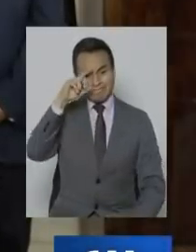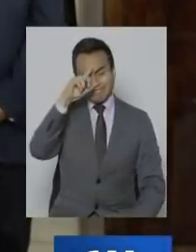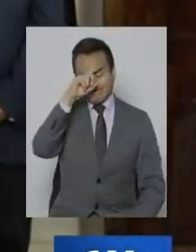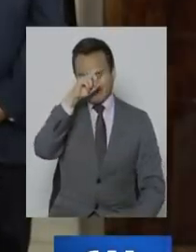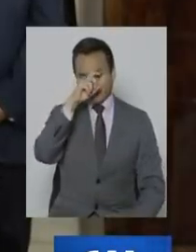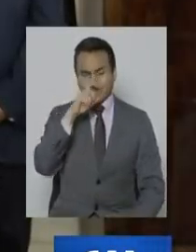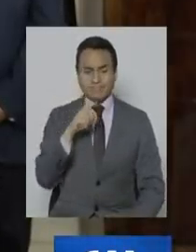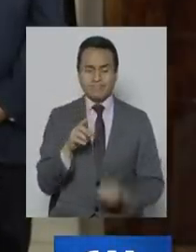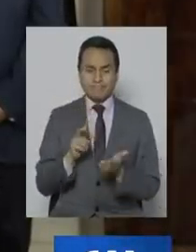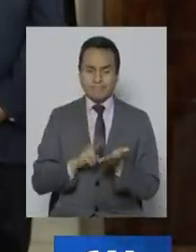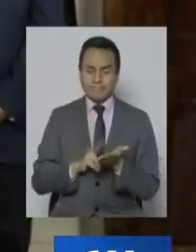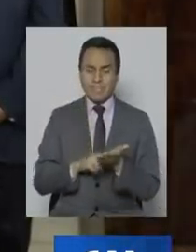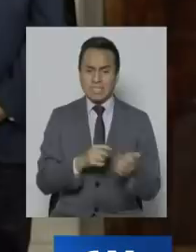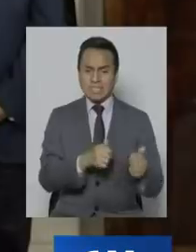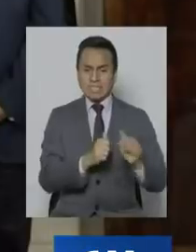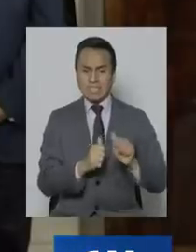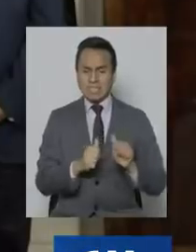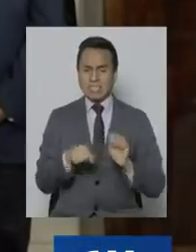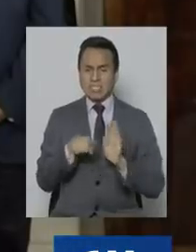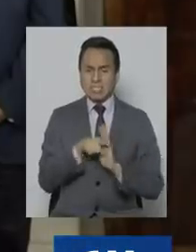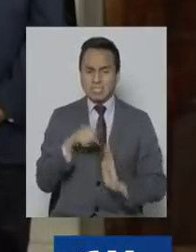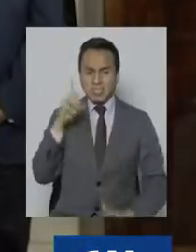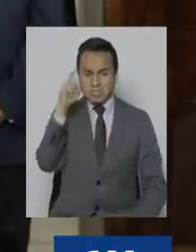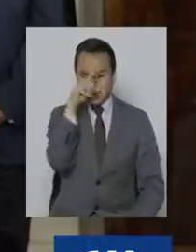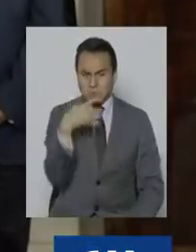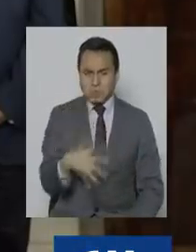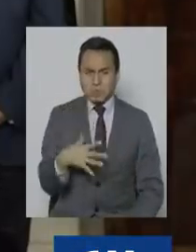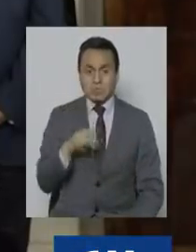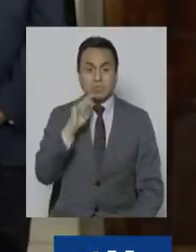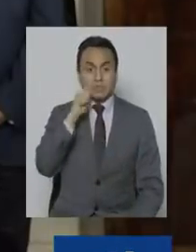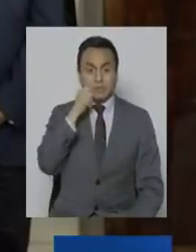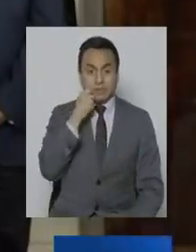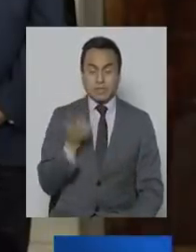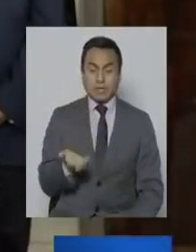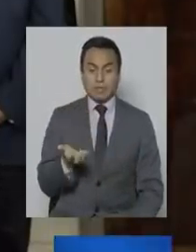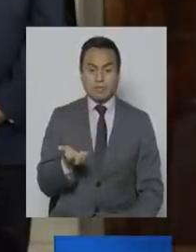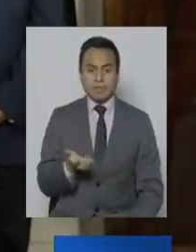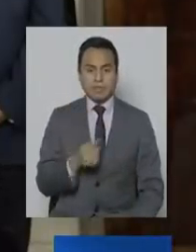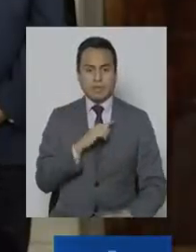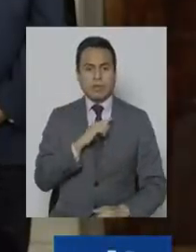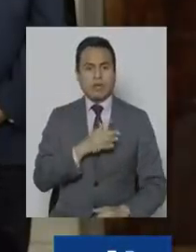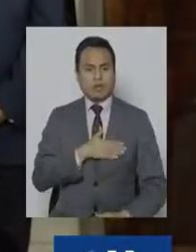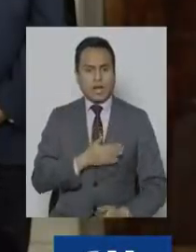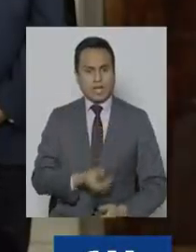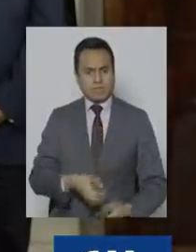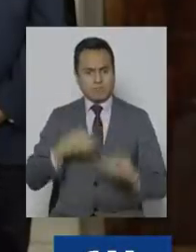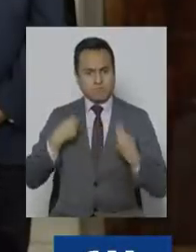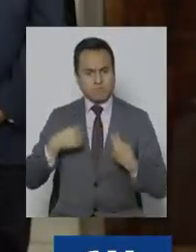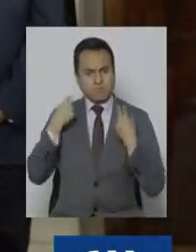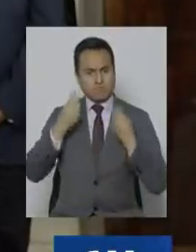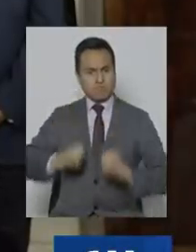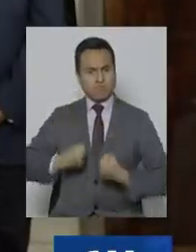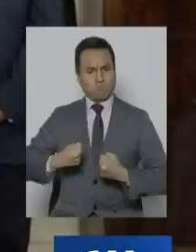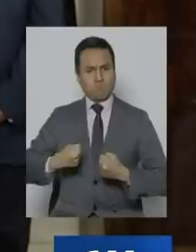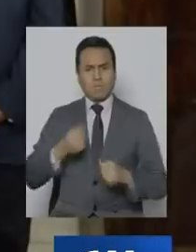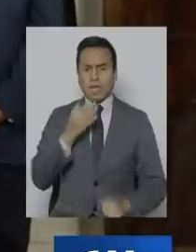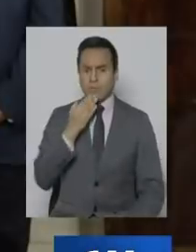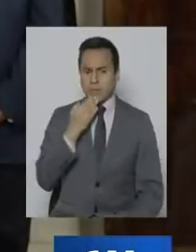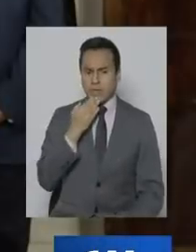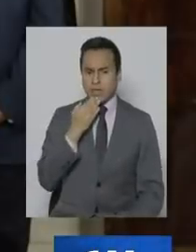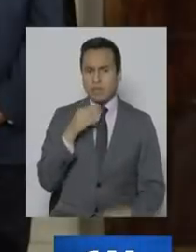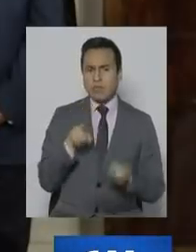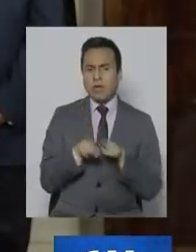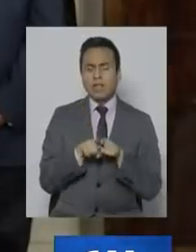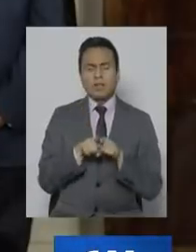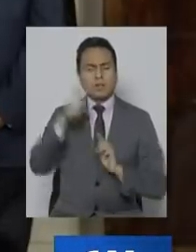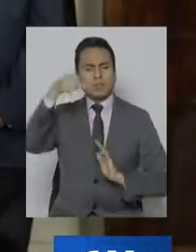difíciles y de mucha adversidad. Y eso refleja no solamente coraje, refleja también un